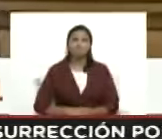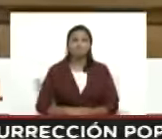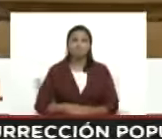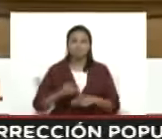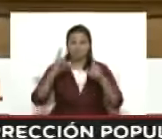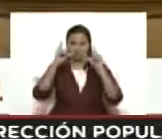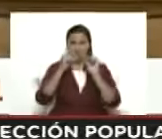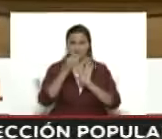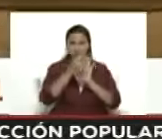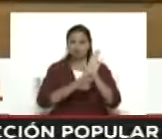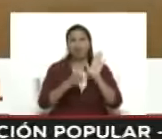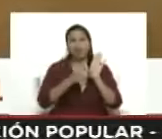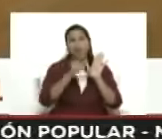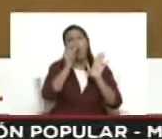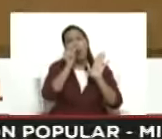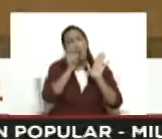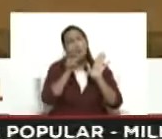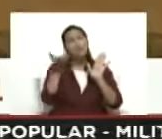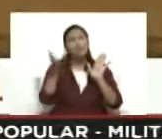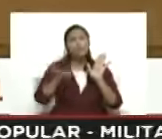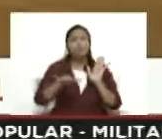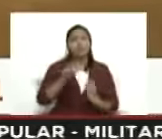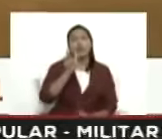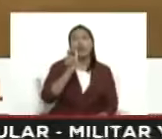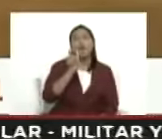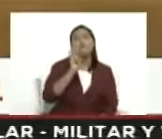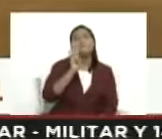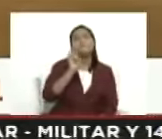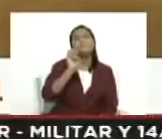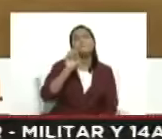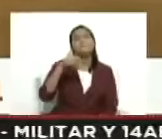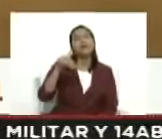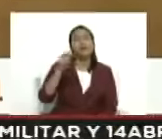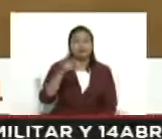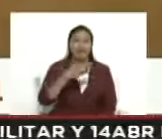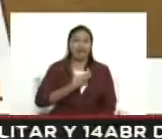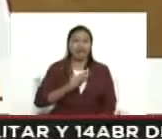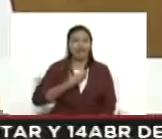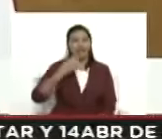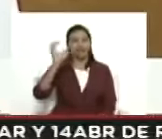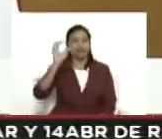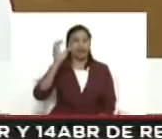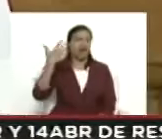que se llama Alfredo Peña. Era el alcalde de Caracas.